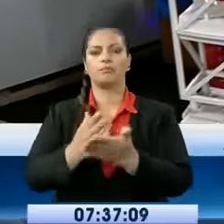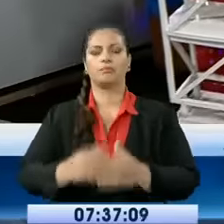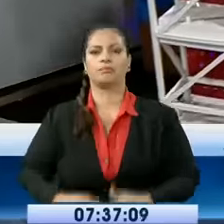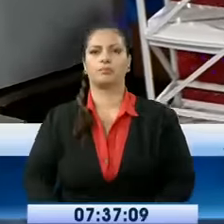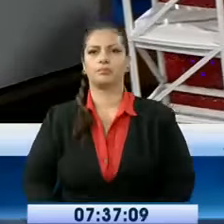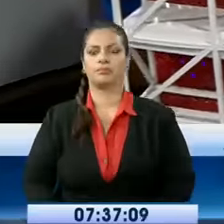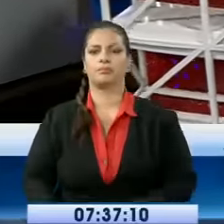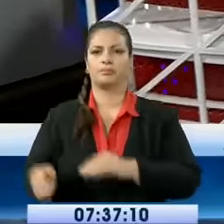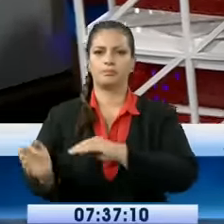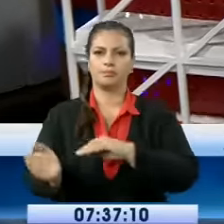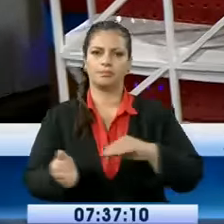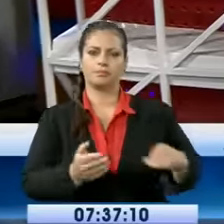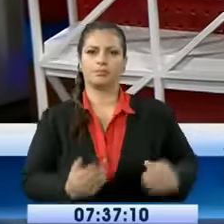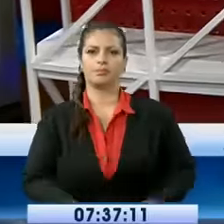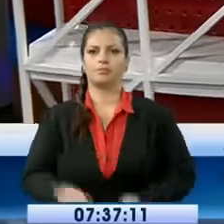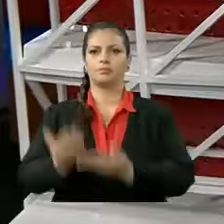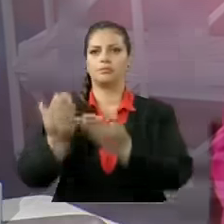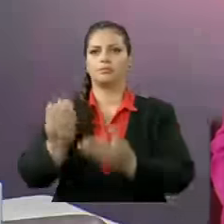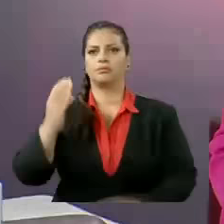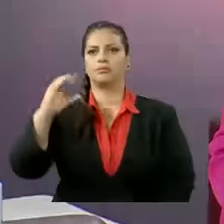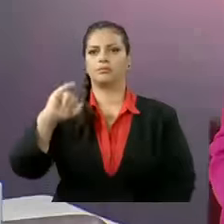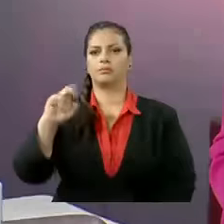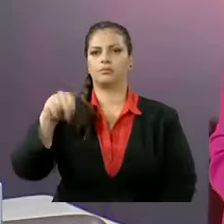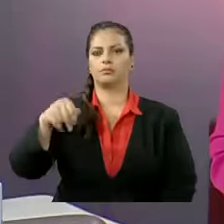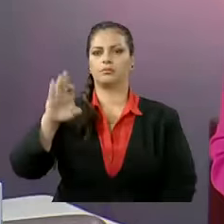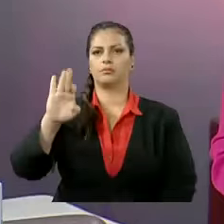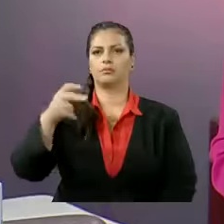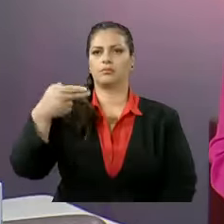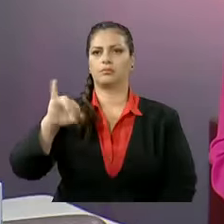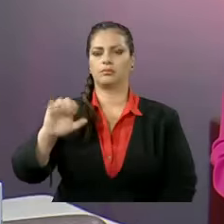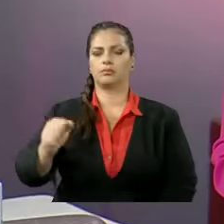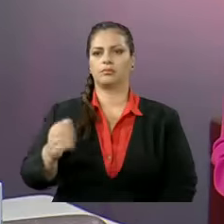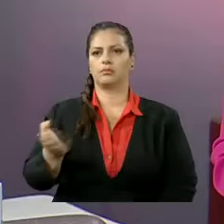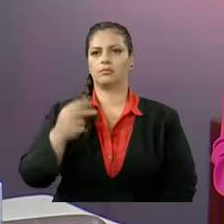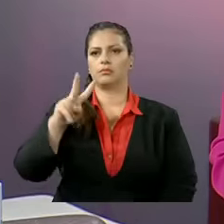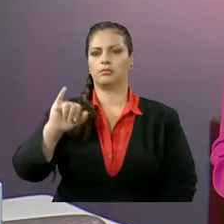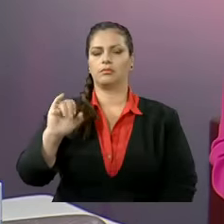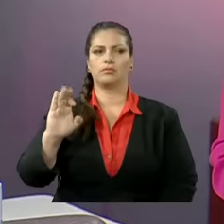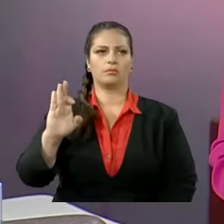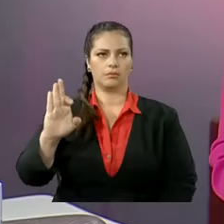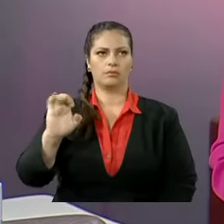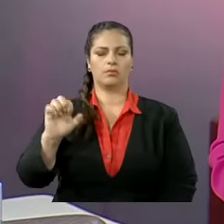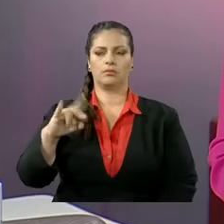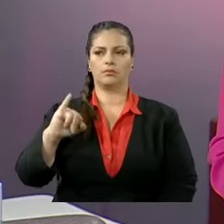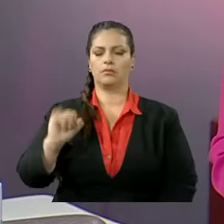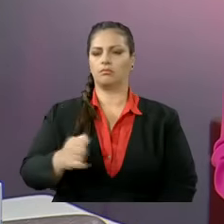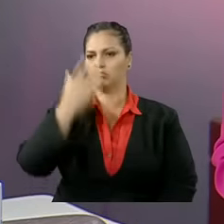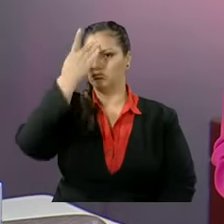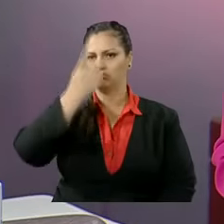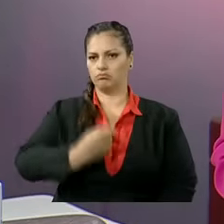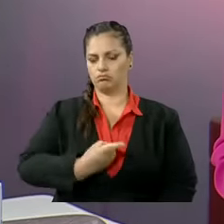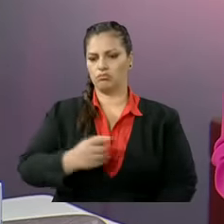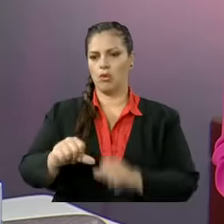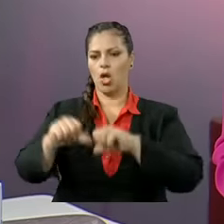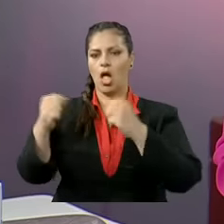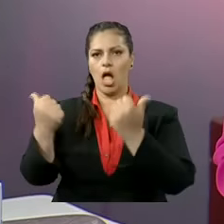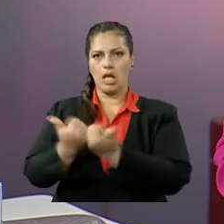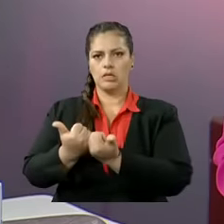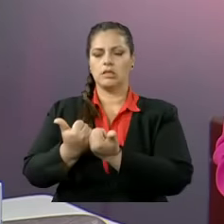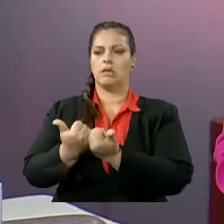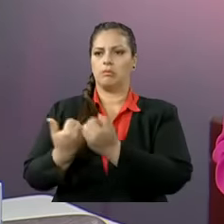La candidata a la presidencia por el Partido Social Cristiano, Cintia Viteri, renunció a su curul de la Asamblea Nacional, al tiempo que pidió a